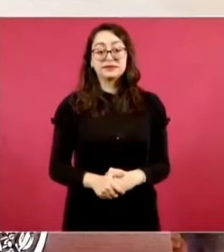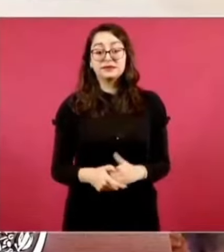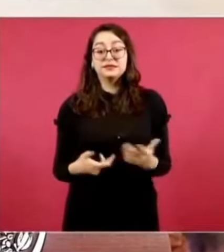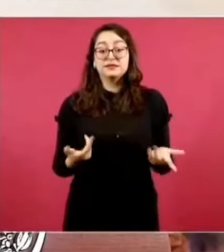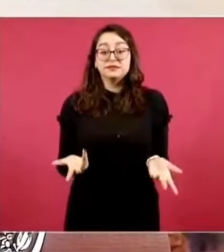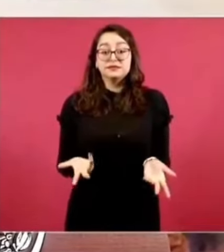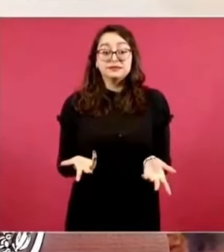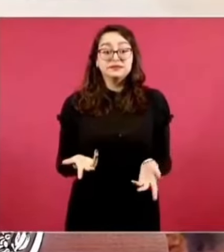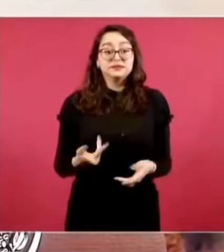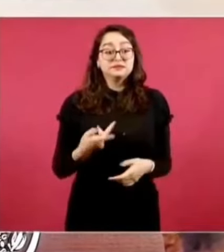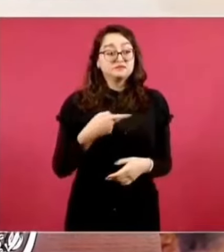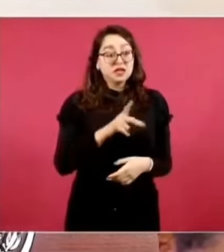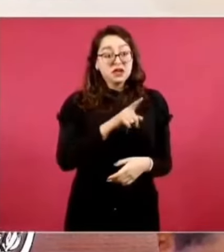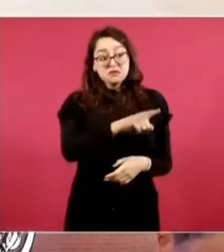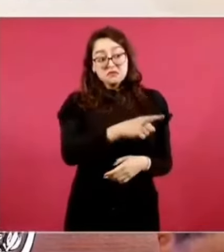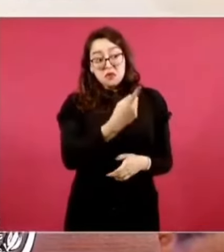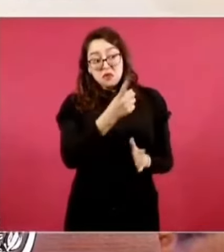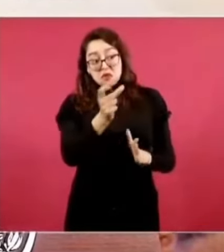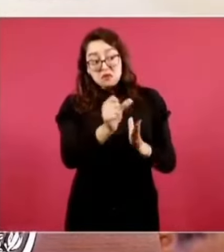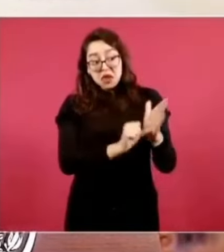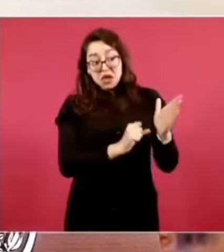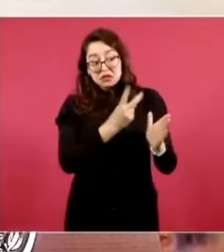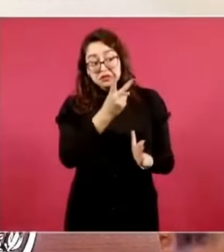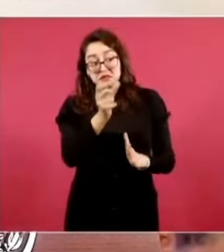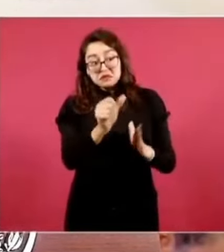pero no duraron,